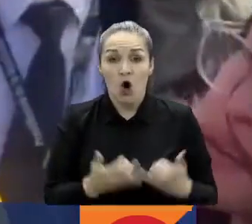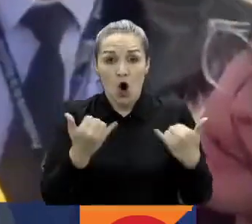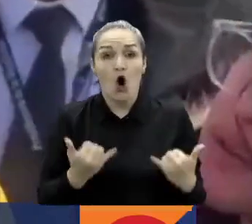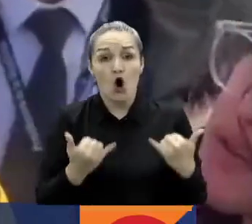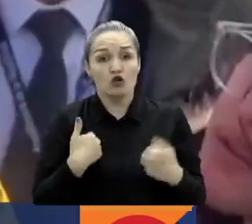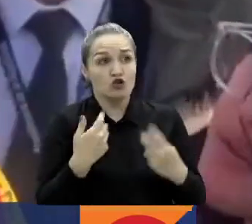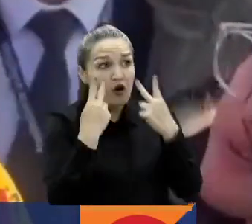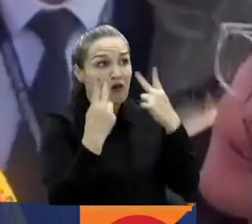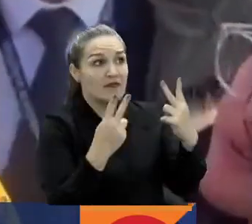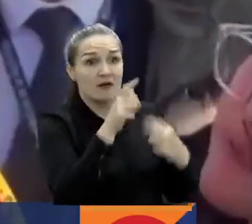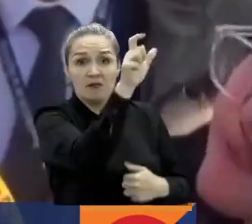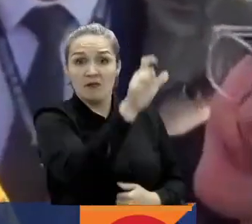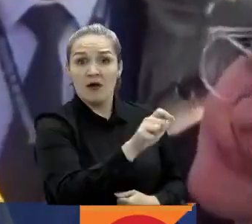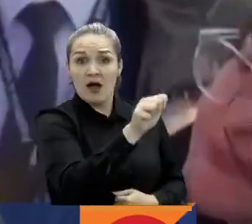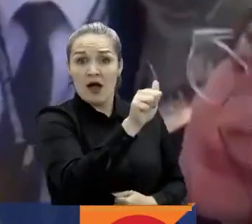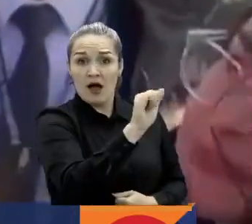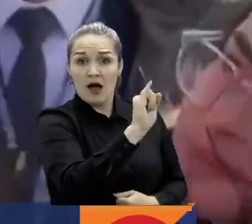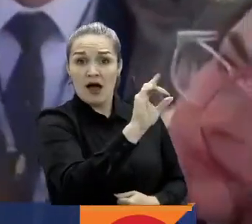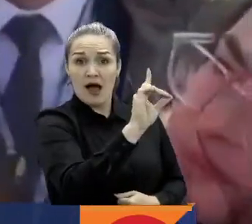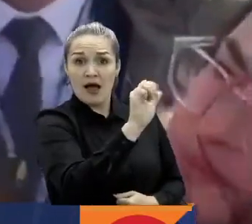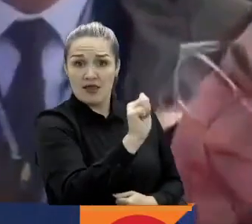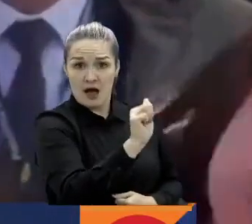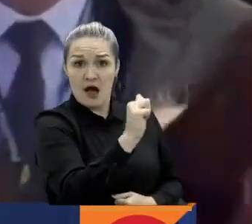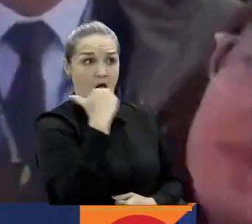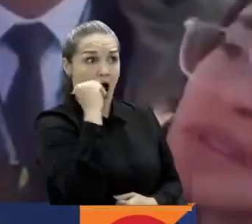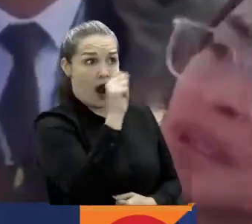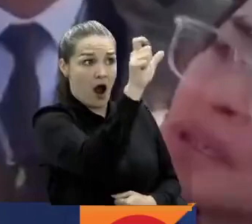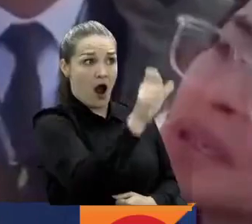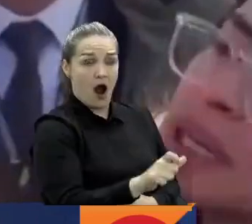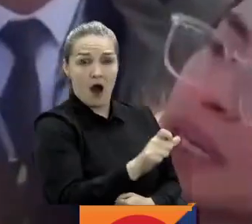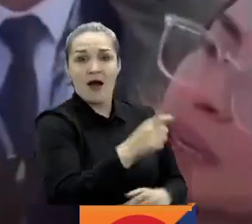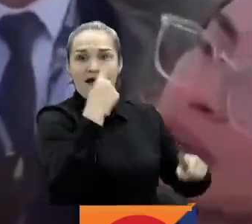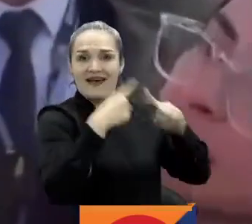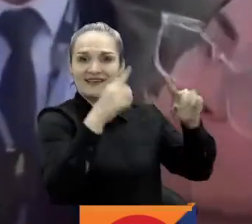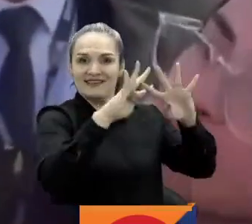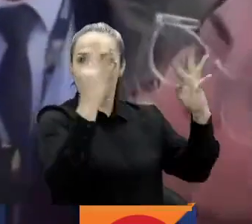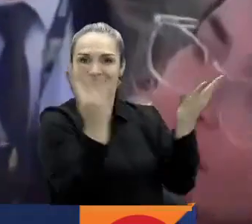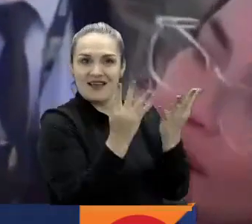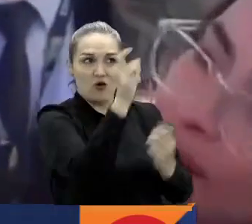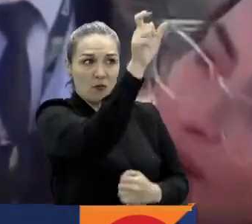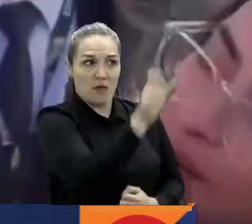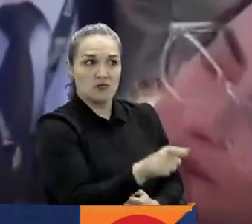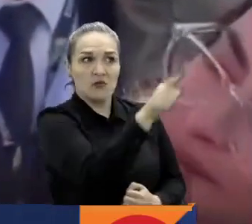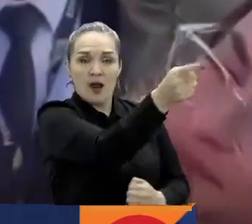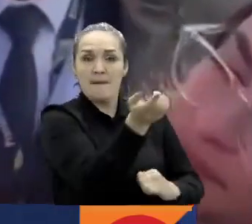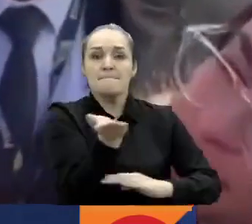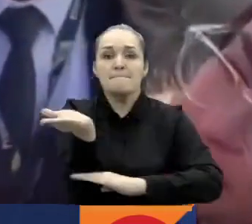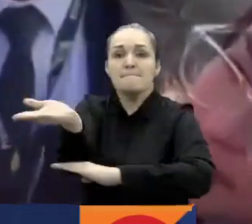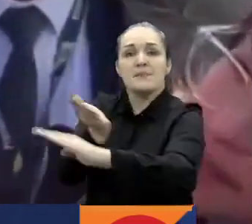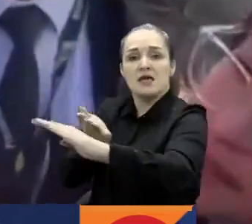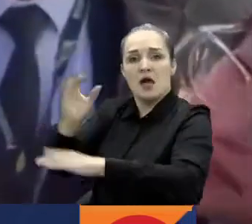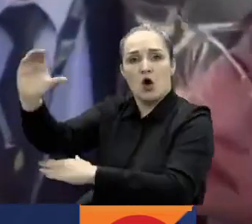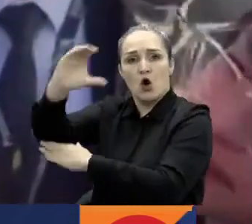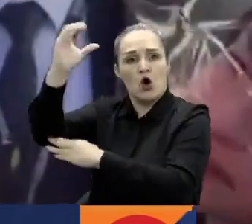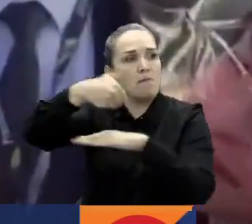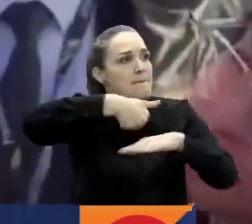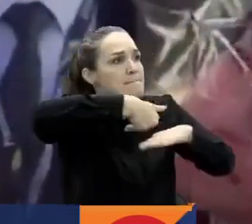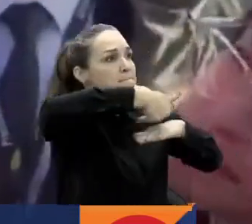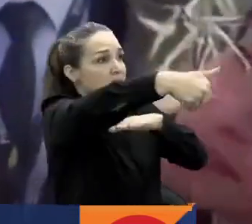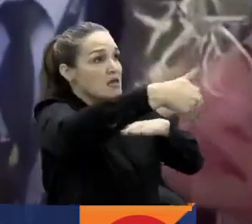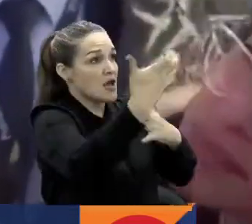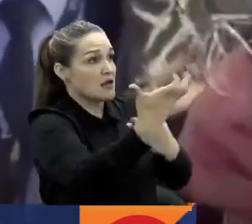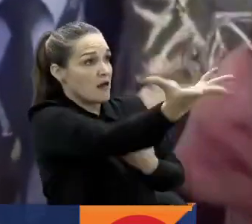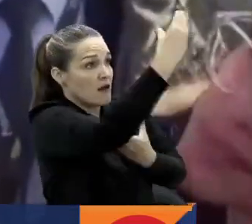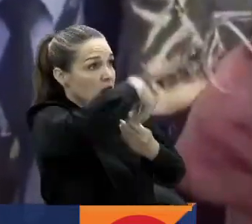hace vía prensa la señora Aida Merlano, ex senadora, sobre su petición para que sea